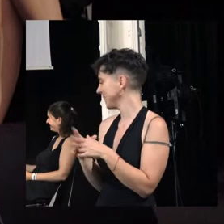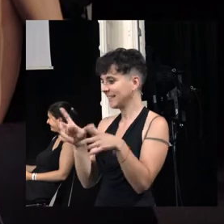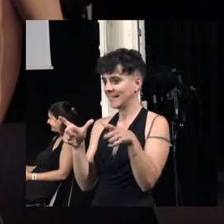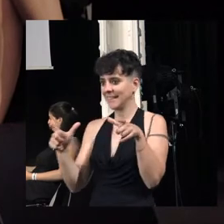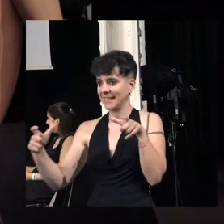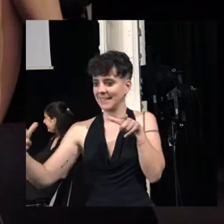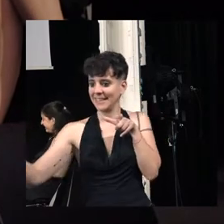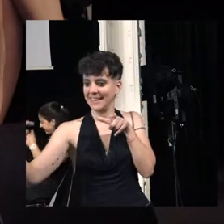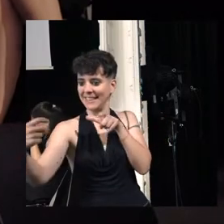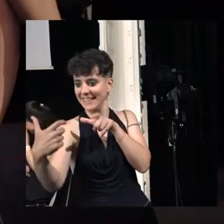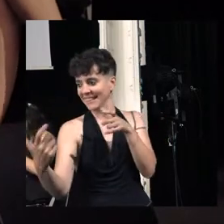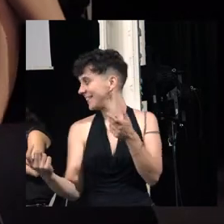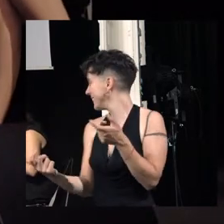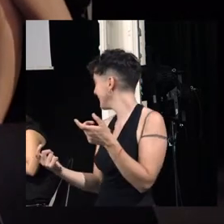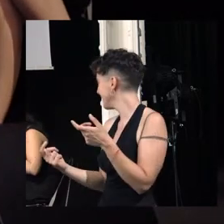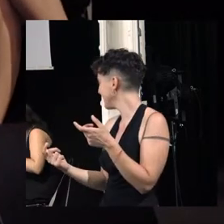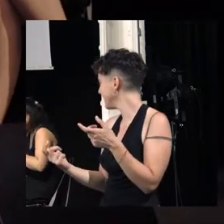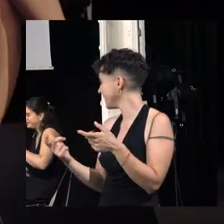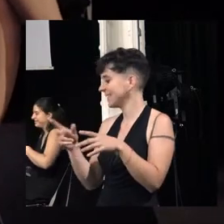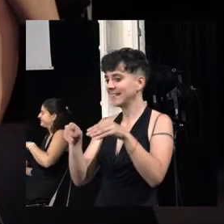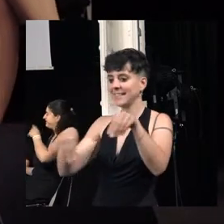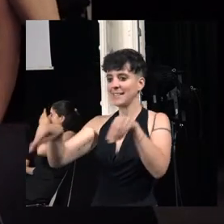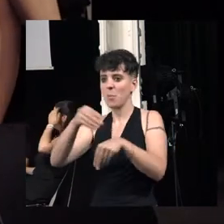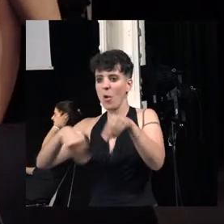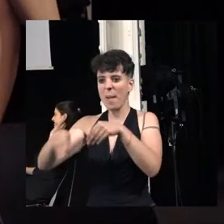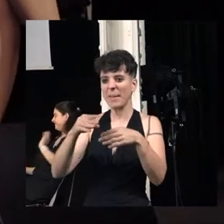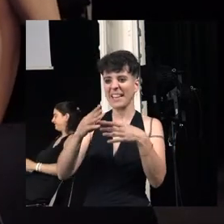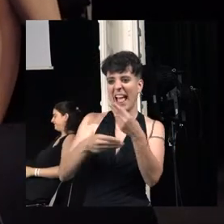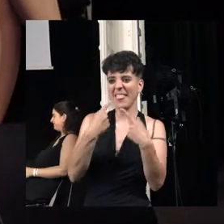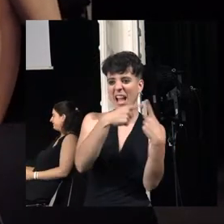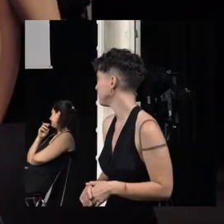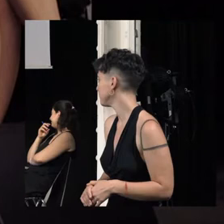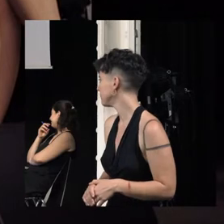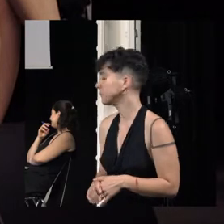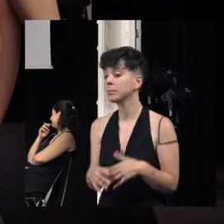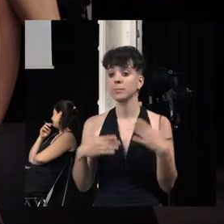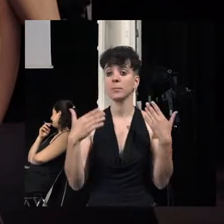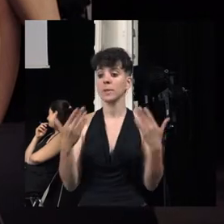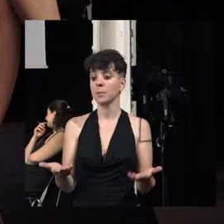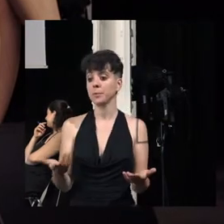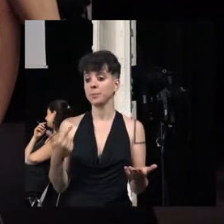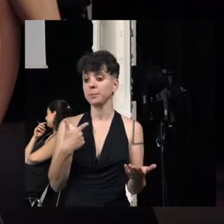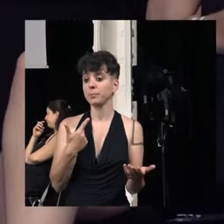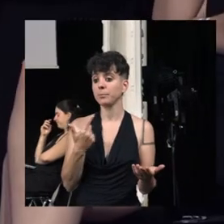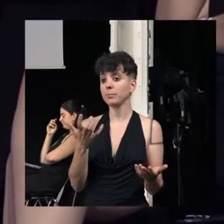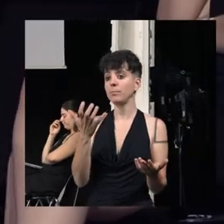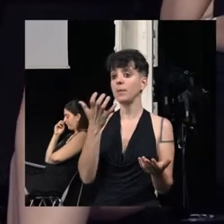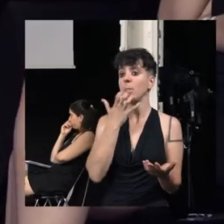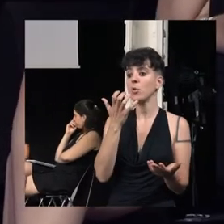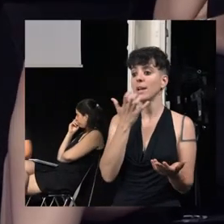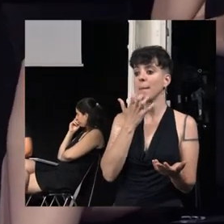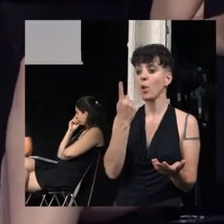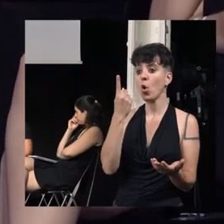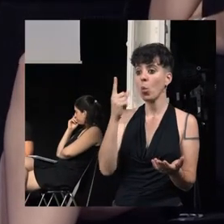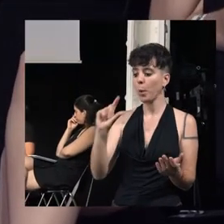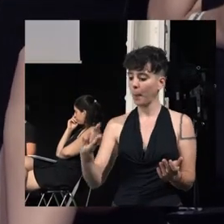Así. Y se mueven y se caen, hacen cosas raras estas piezas. Podríamos convenir, por ejemplo, que un peón